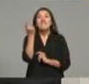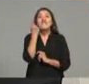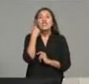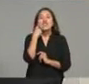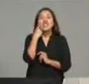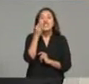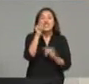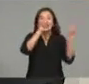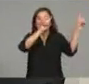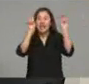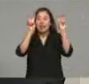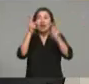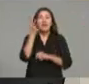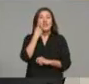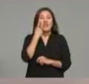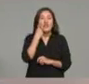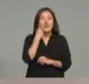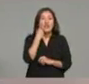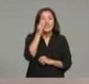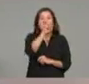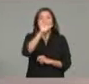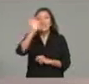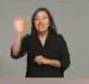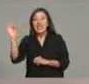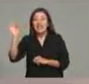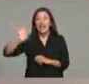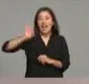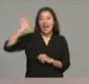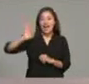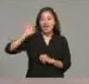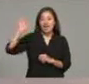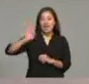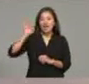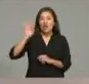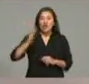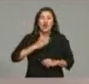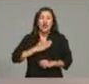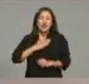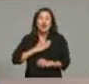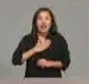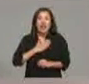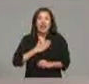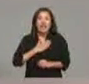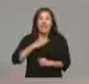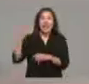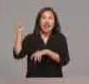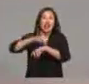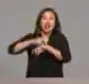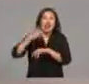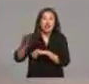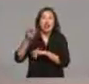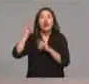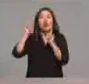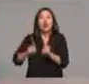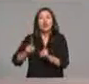si está con nosotros en el doctor carlos pérez man y lógicamente es una alegría enorme tenerlo acá los estudios de la radio